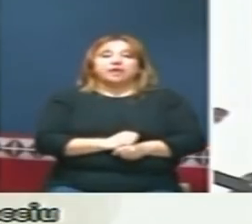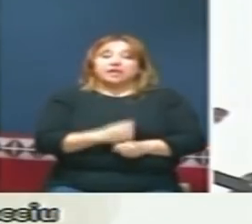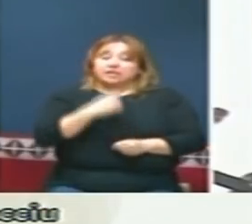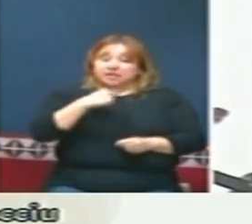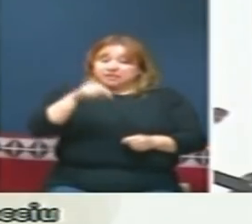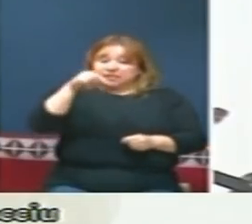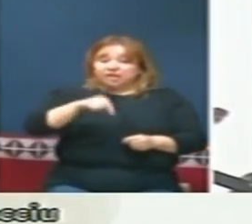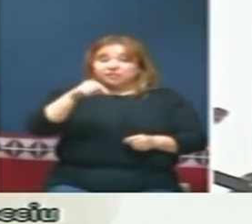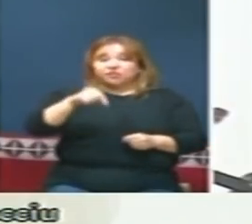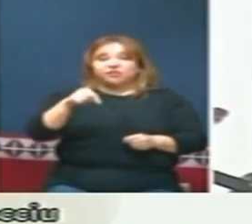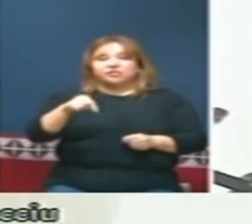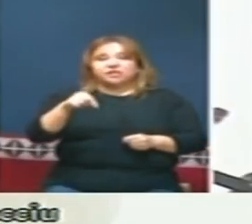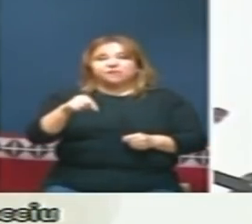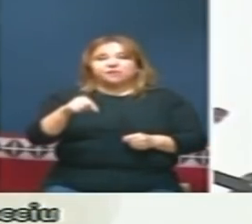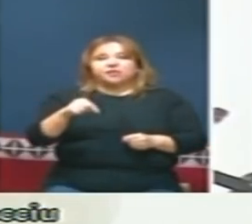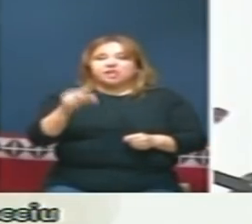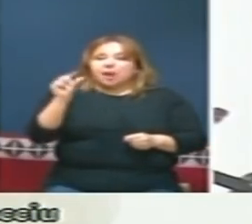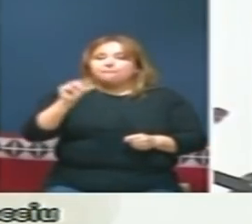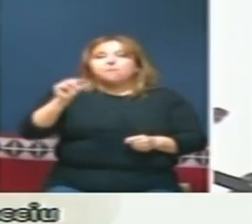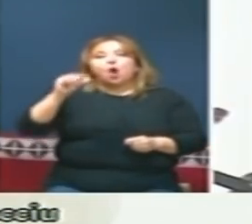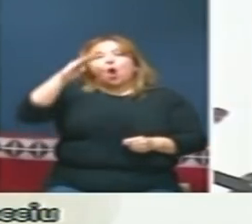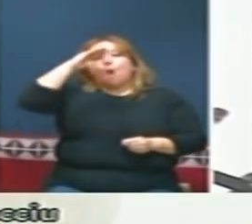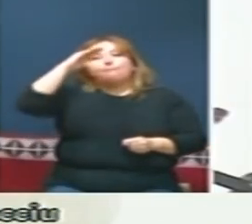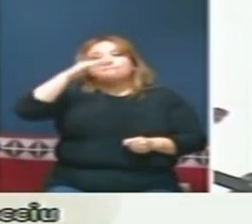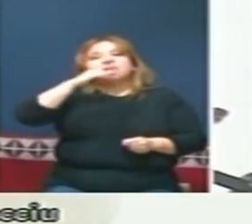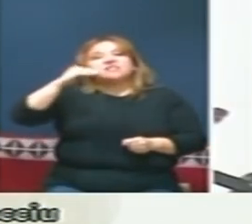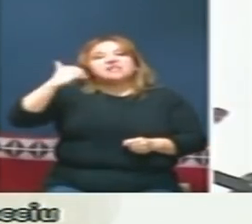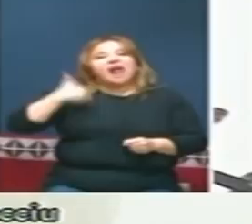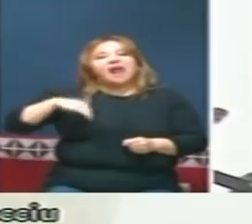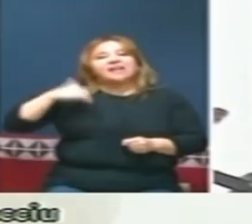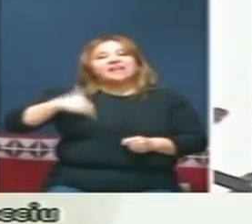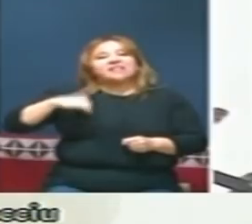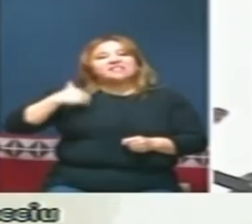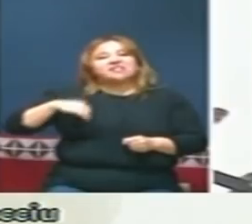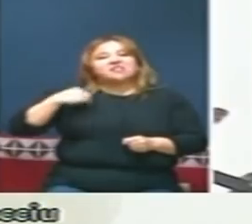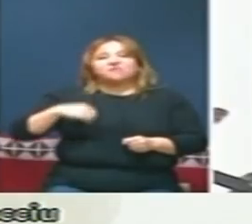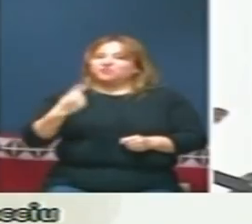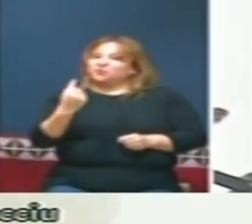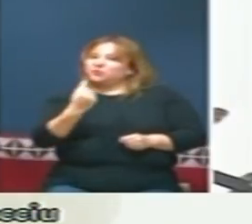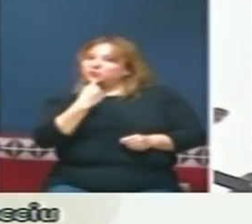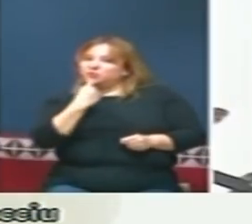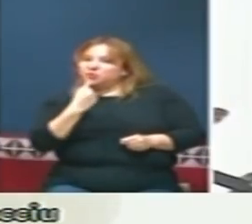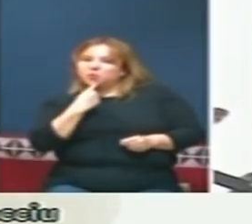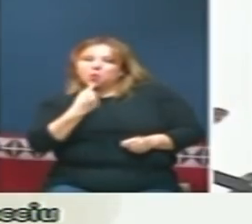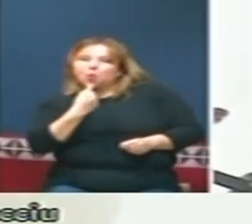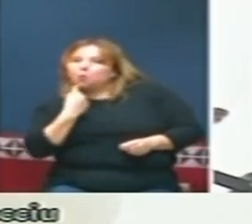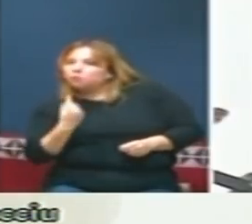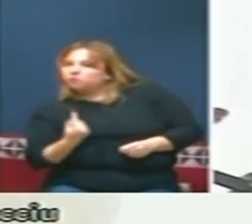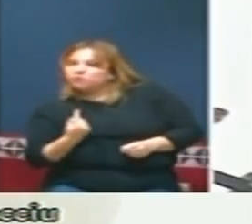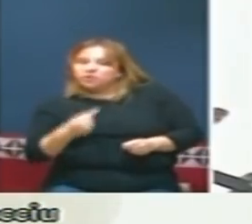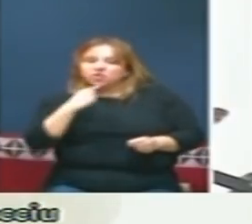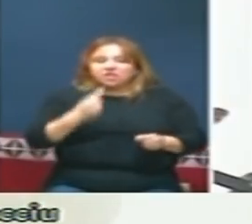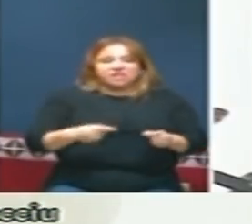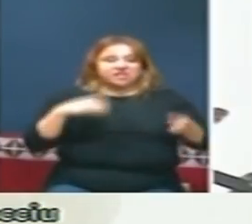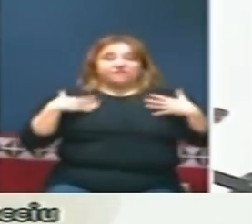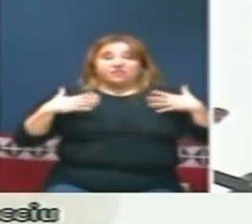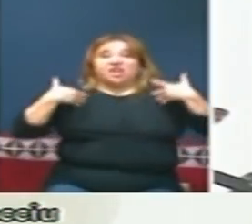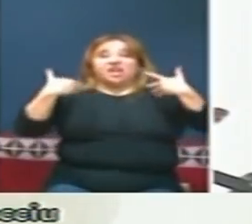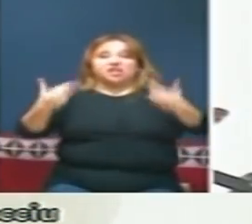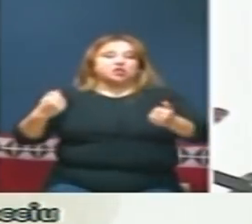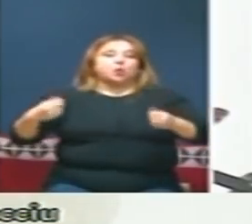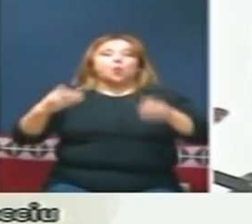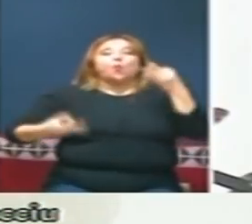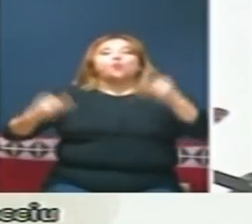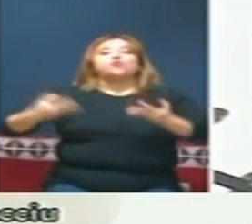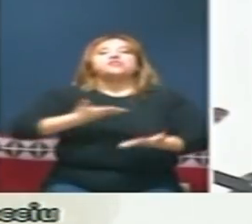vigente desde hacía pocos meses en Argentina consideraba sospechosa cualquier forma de defensa de la justicia